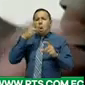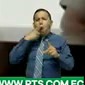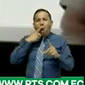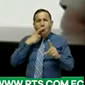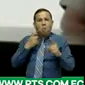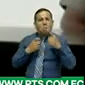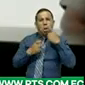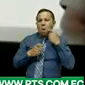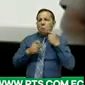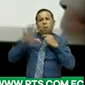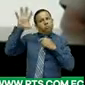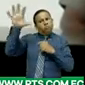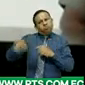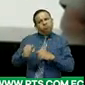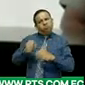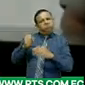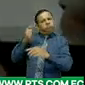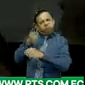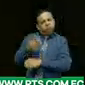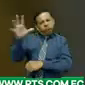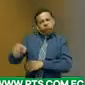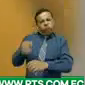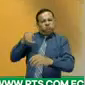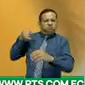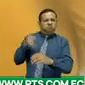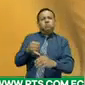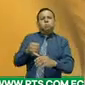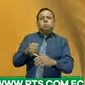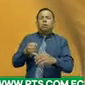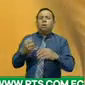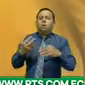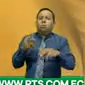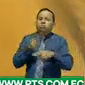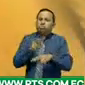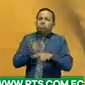agravando muchísimo más la situación. Informó José.